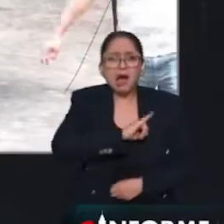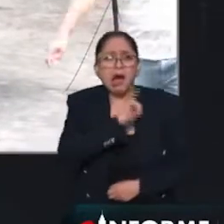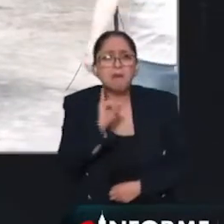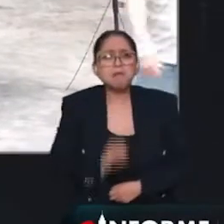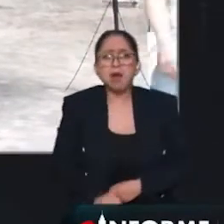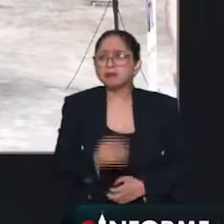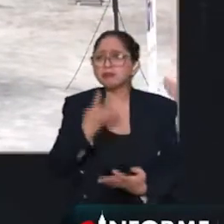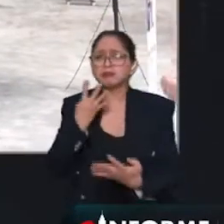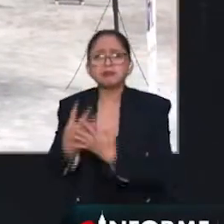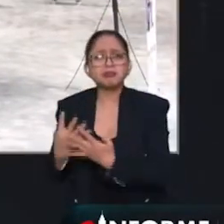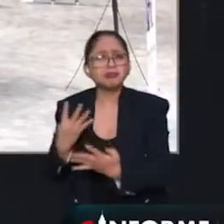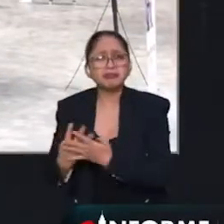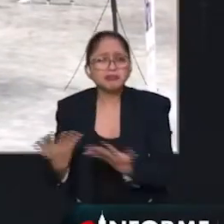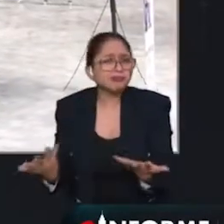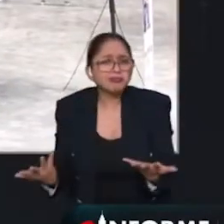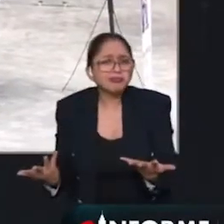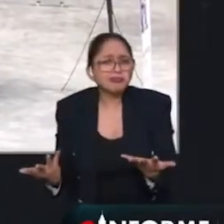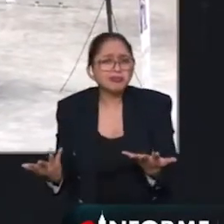caso